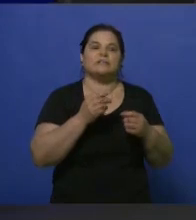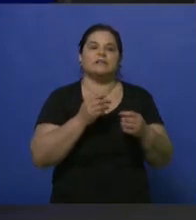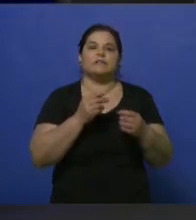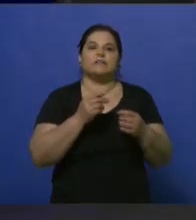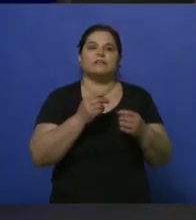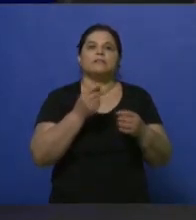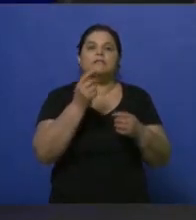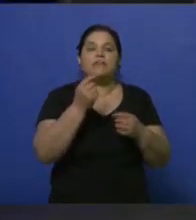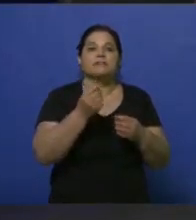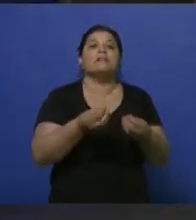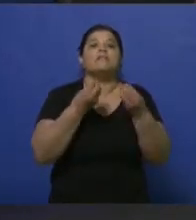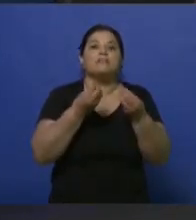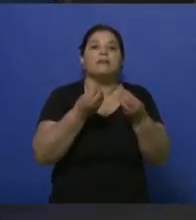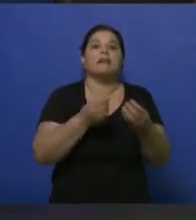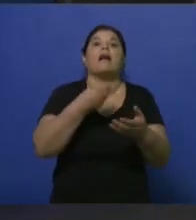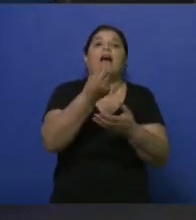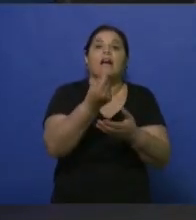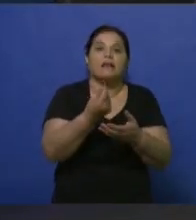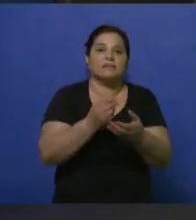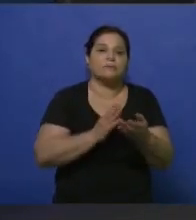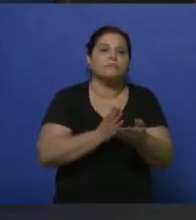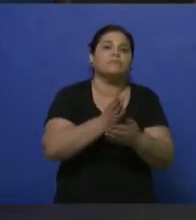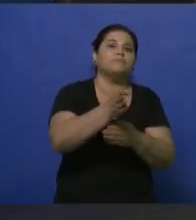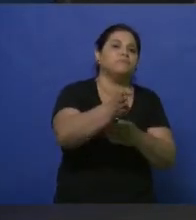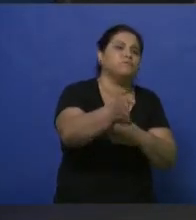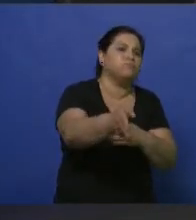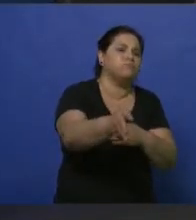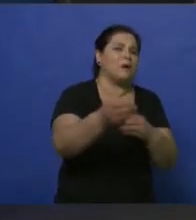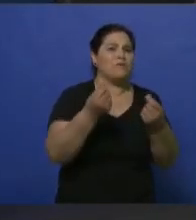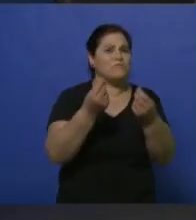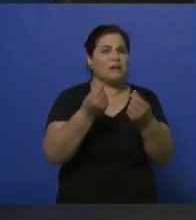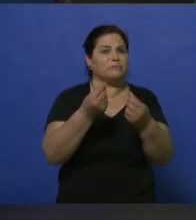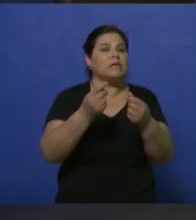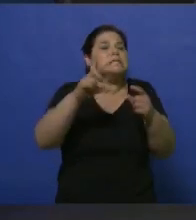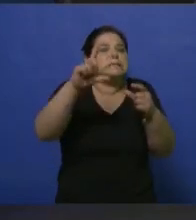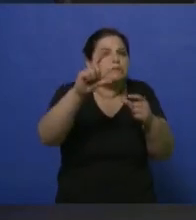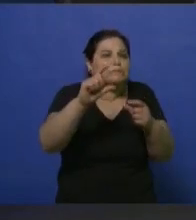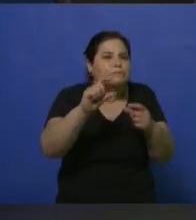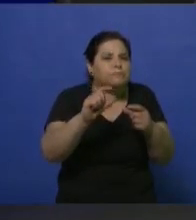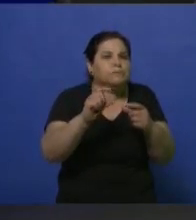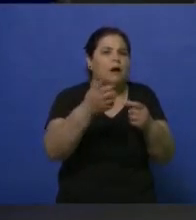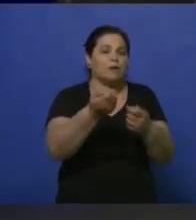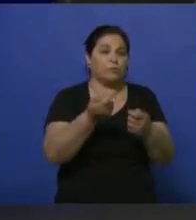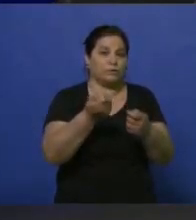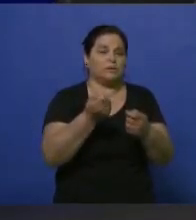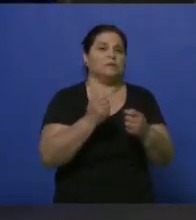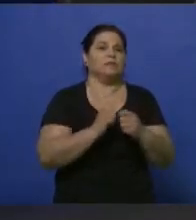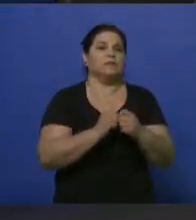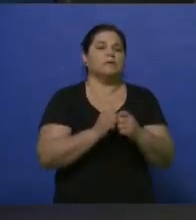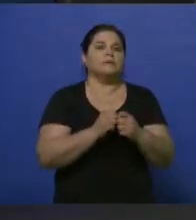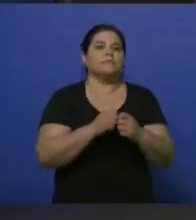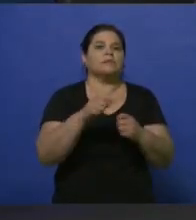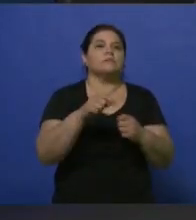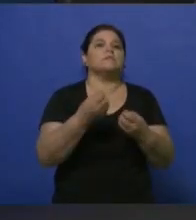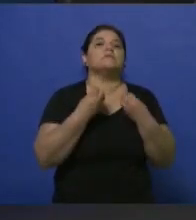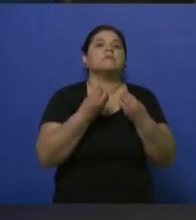alguien que esté ganando más plata que el año pasado. Ajá. En general estamos diciendo, hay un proceso de ajuste claramente. La yerba mate es un producto básicamente de mercado interno y está